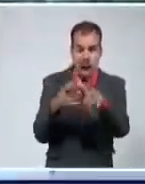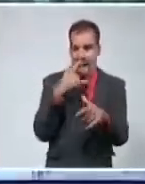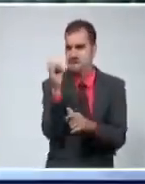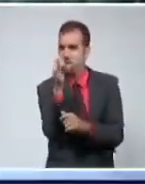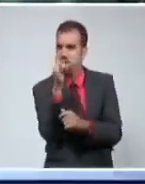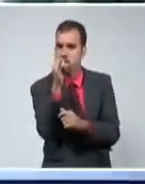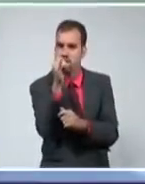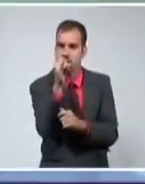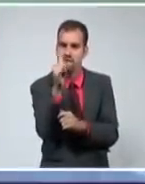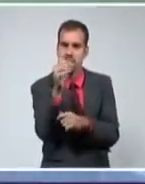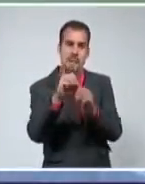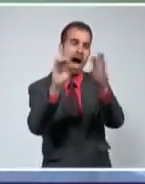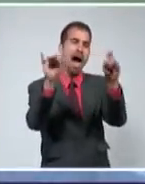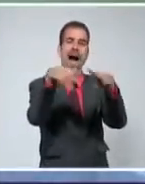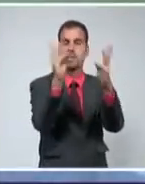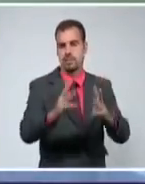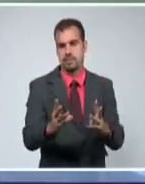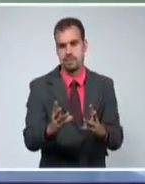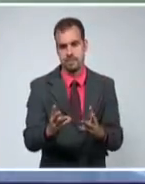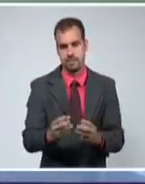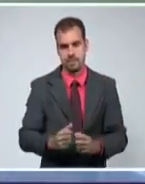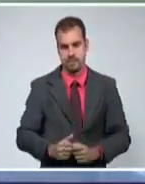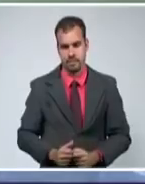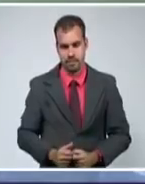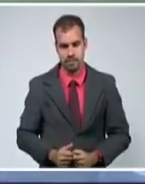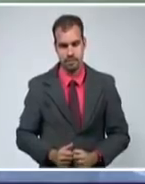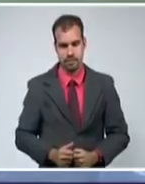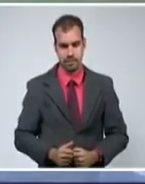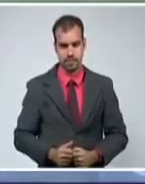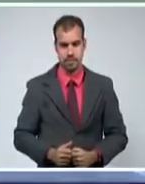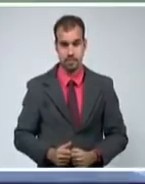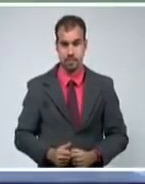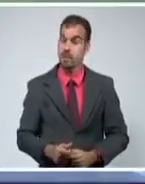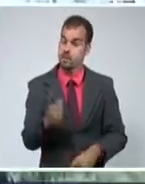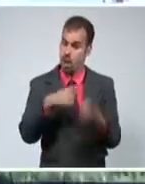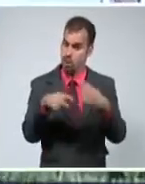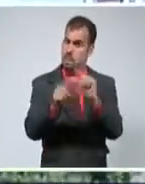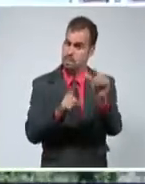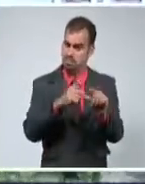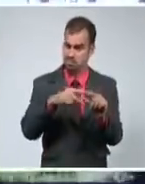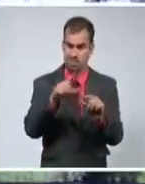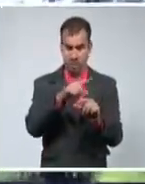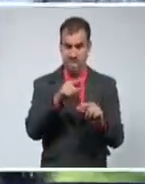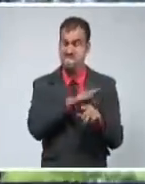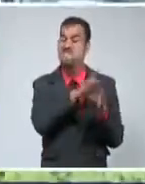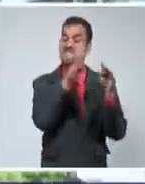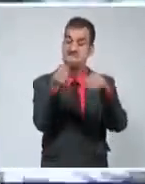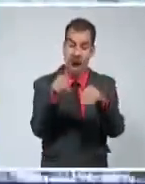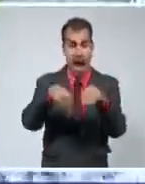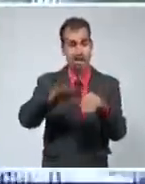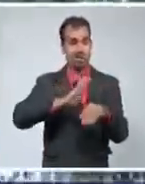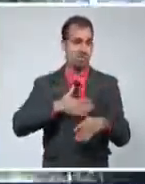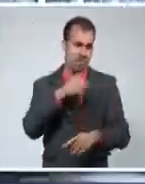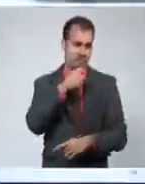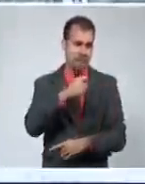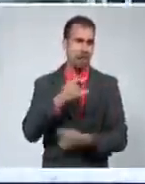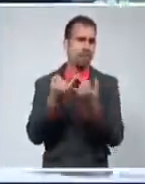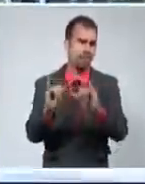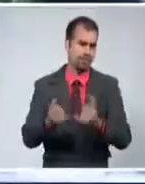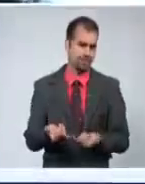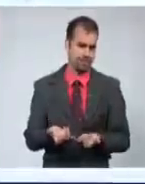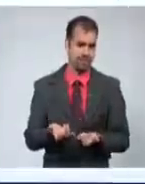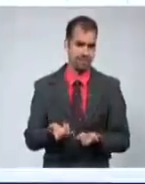previsto secretamente el organizan algunos de los participantes son representantes de medios dependientes cuando nosotros